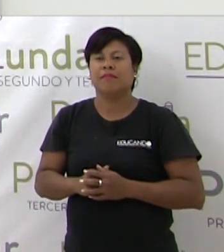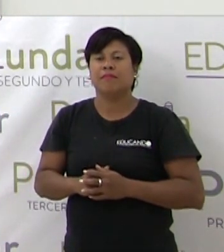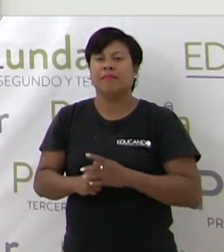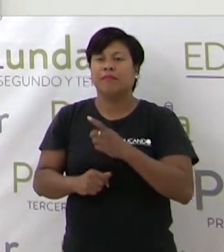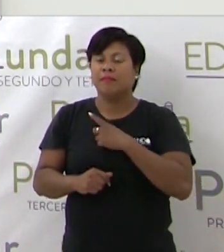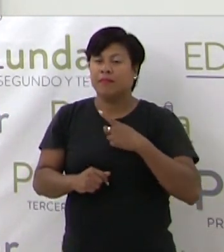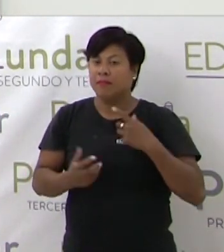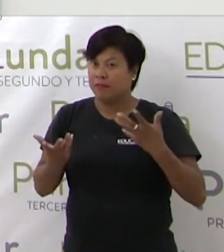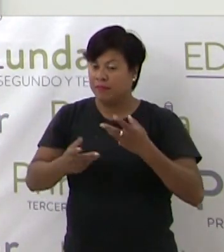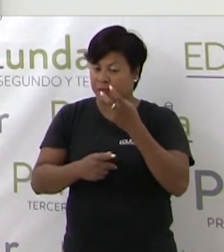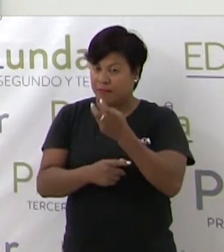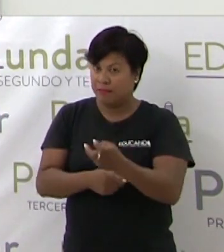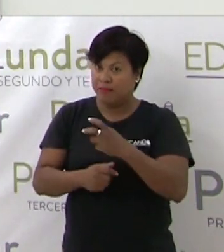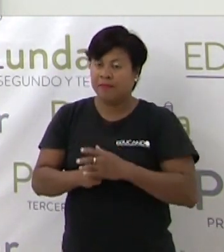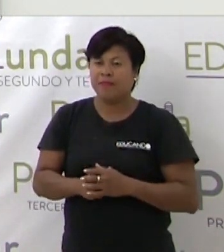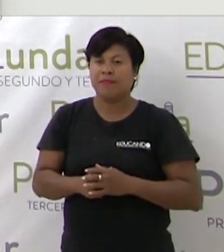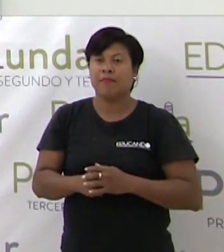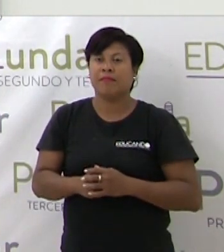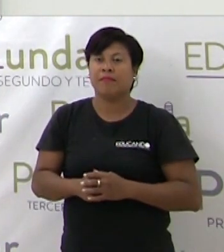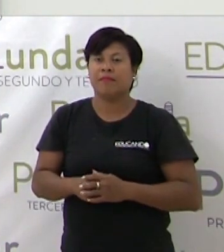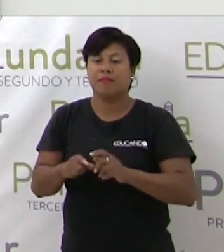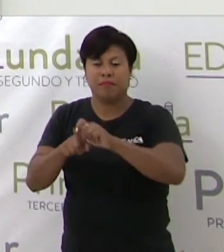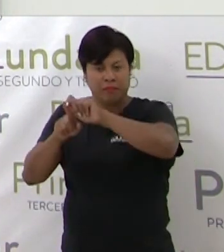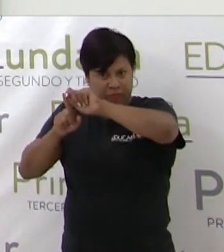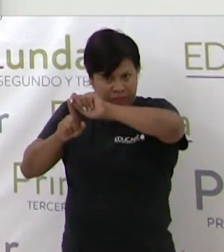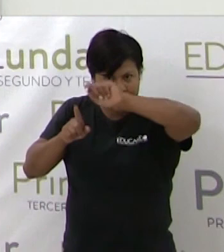que unir estos 2 puntos de acá.